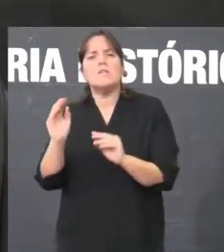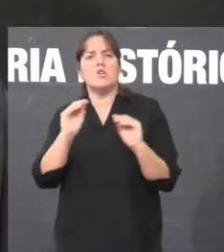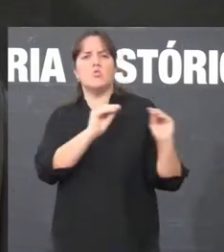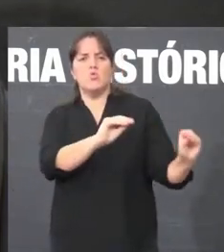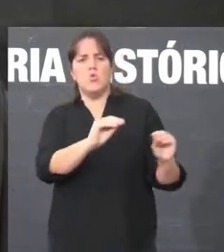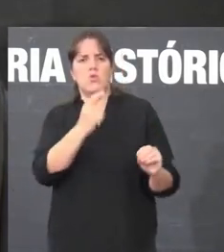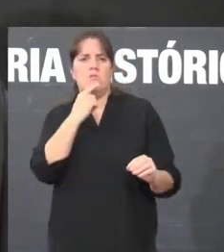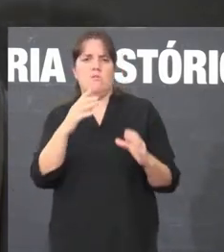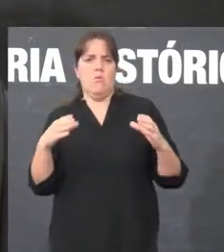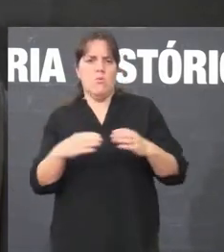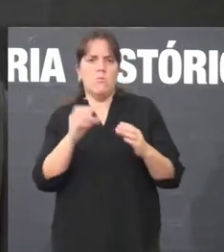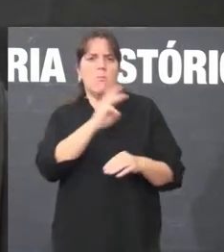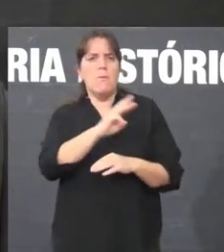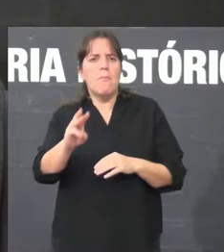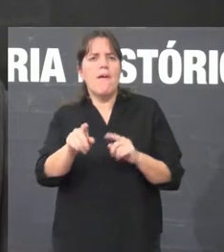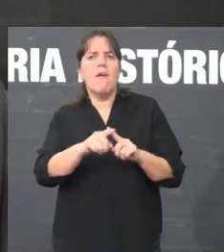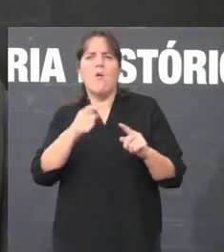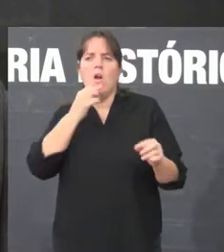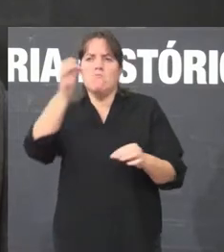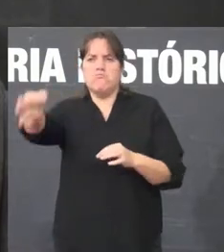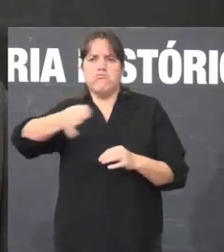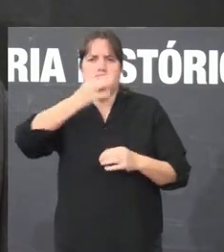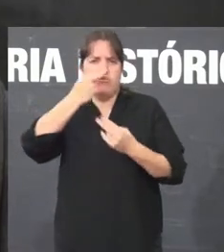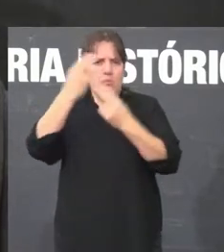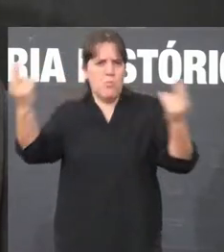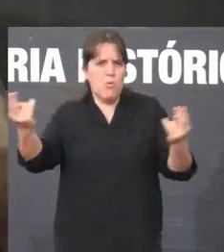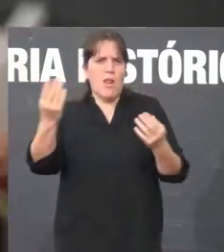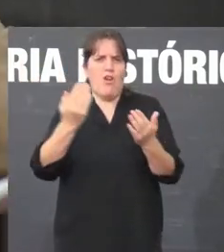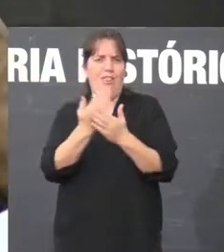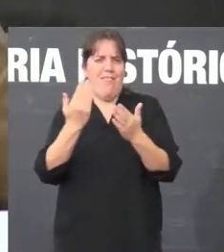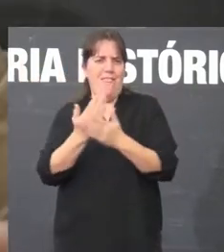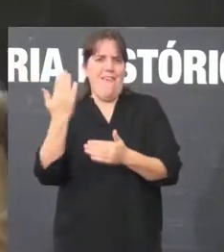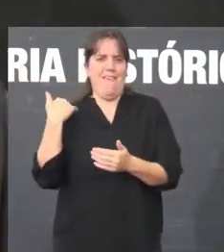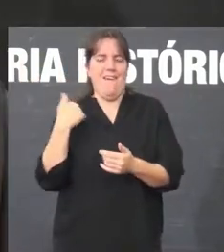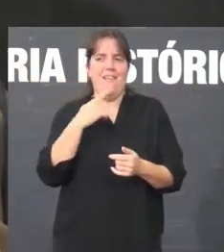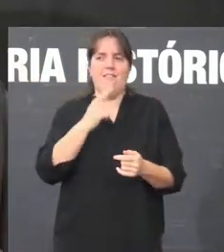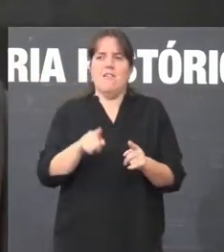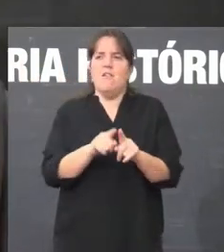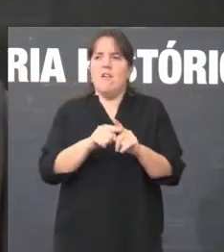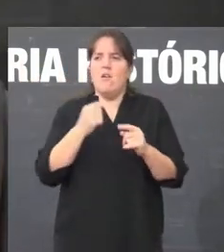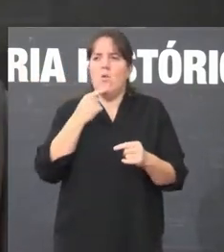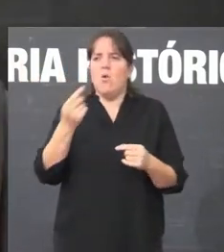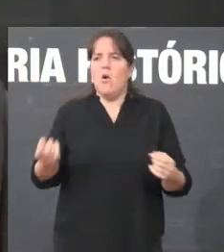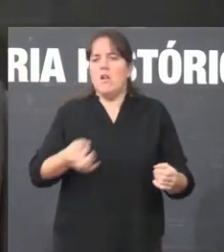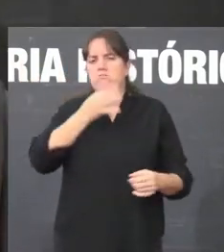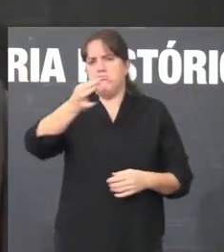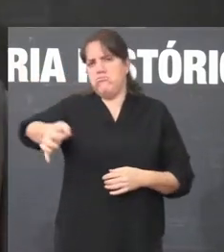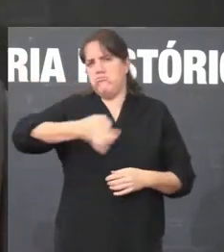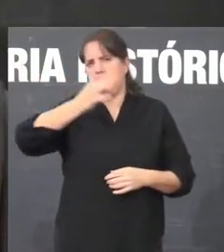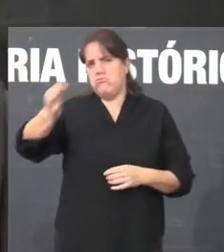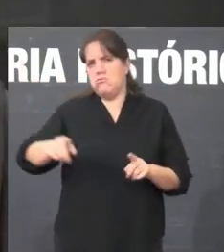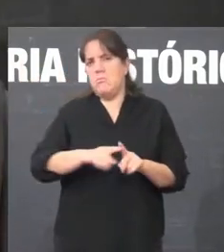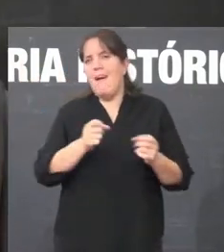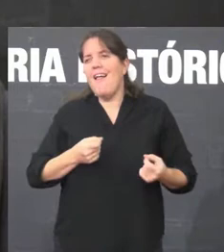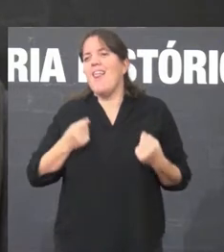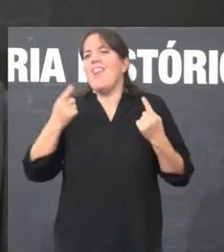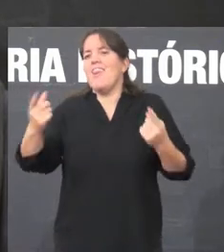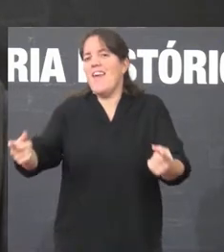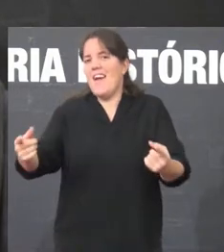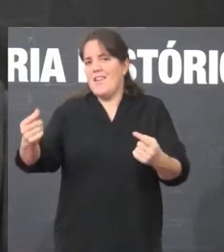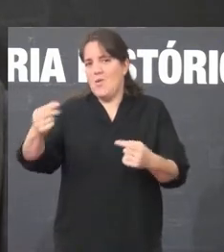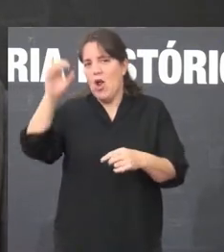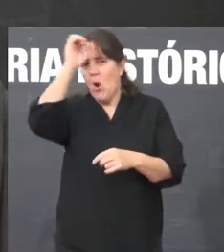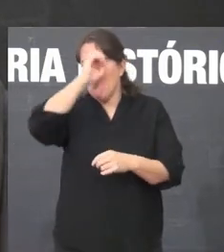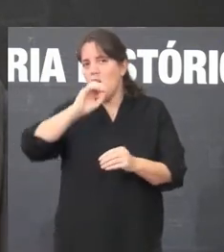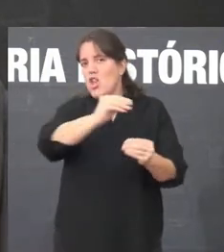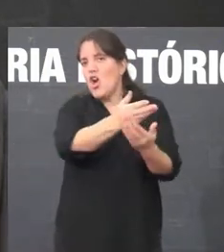estiveran pregonando e presentando públicamente os días antes para ir creando ese estado de opinión de que éramos, bueno, pouco máis que